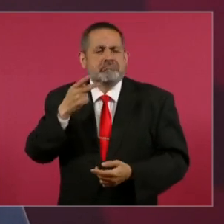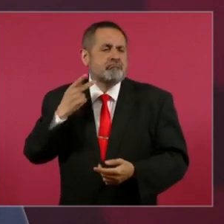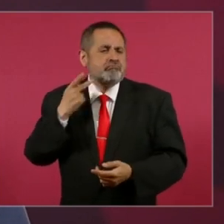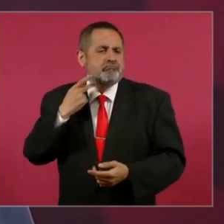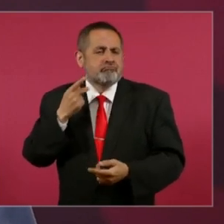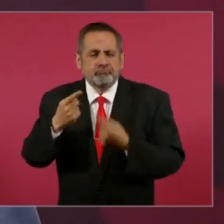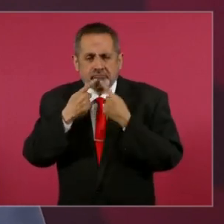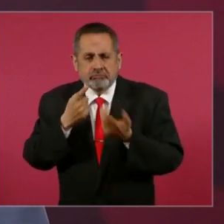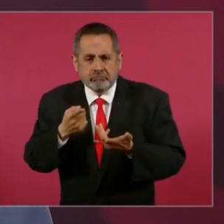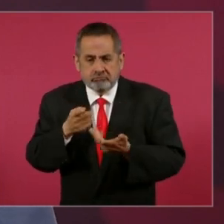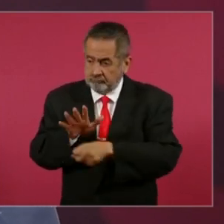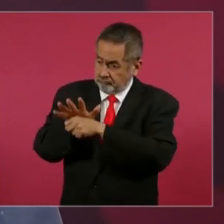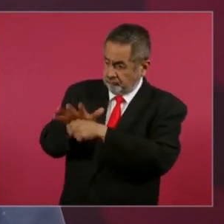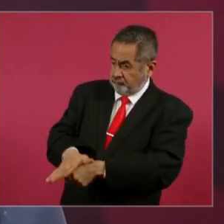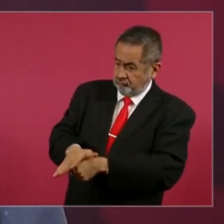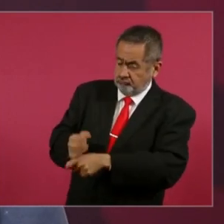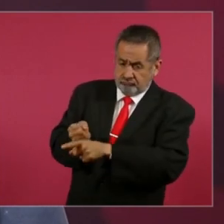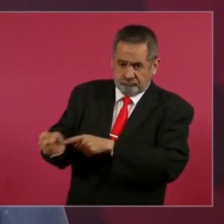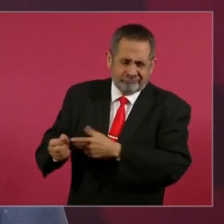¿Es coerción?